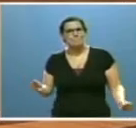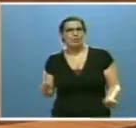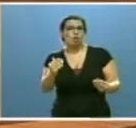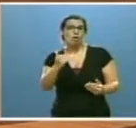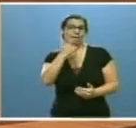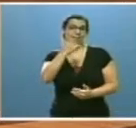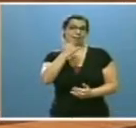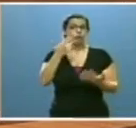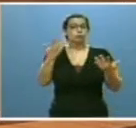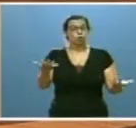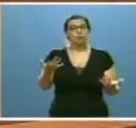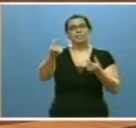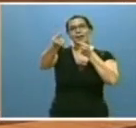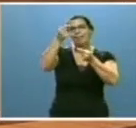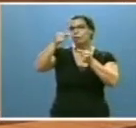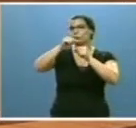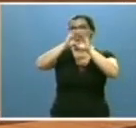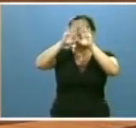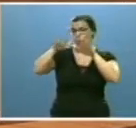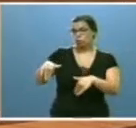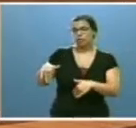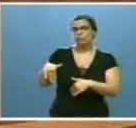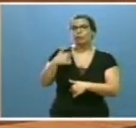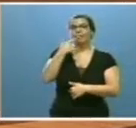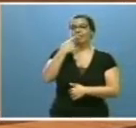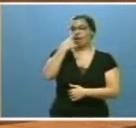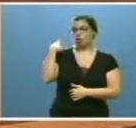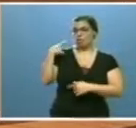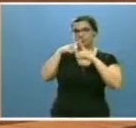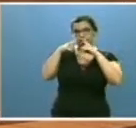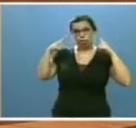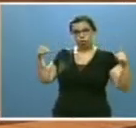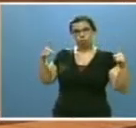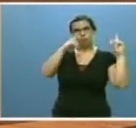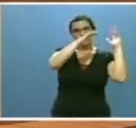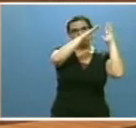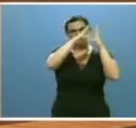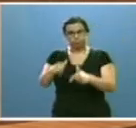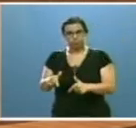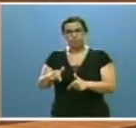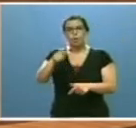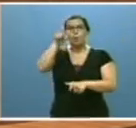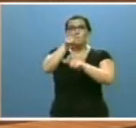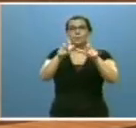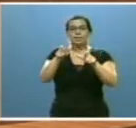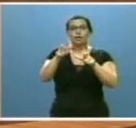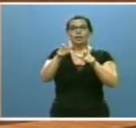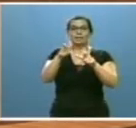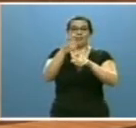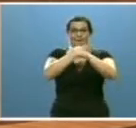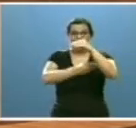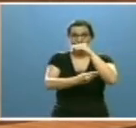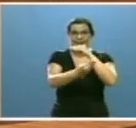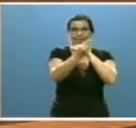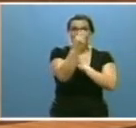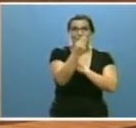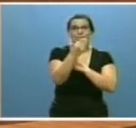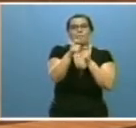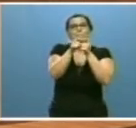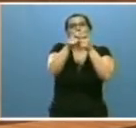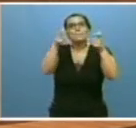los últimos datos señalan que en 2014 aumentó en castilla y león' el número de nacimientos por primera vez en 5